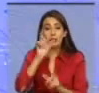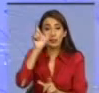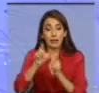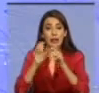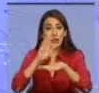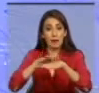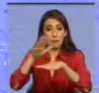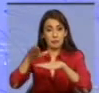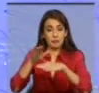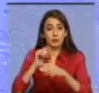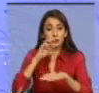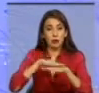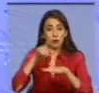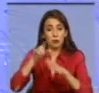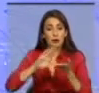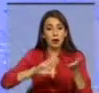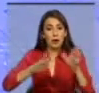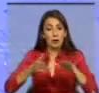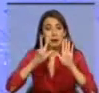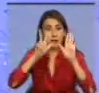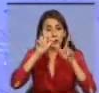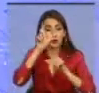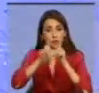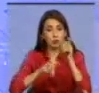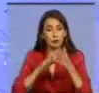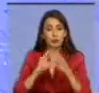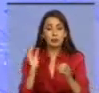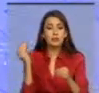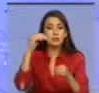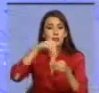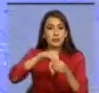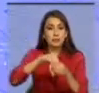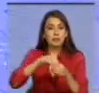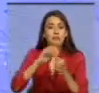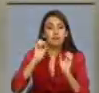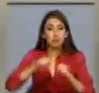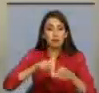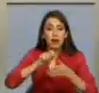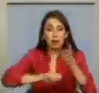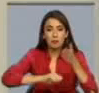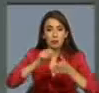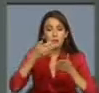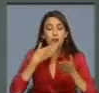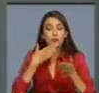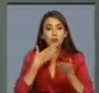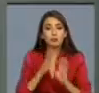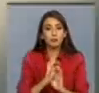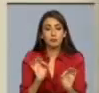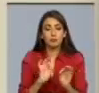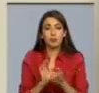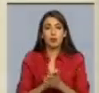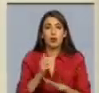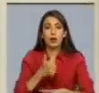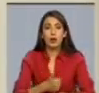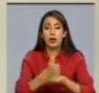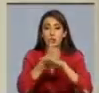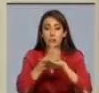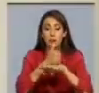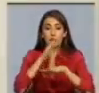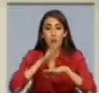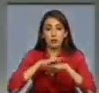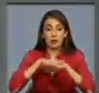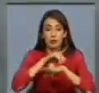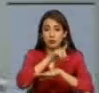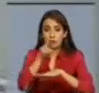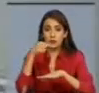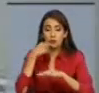a 8 personas en un atentado, ingresó al país con este programa. Las autoridades de Estados Unidos indicaron que Saiful Saipov, de